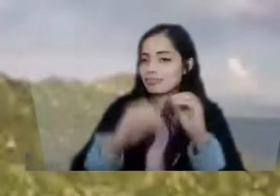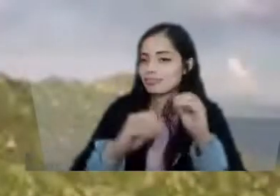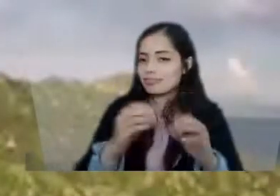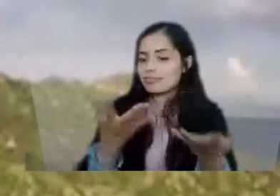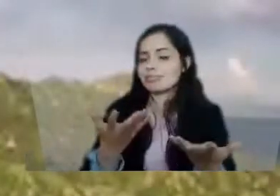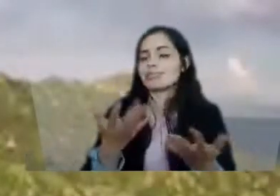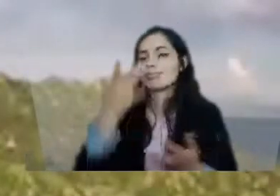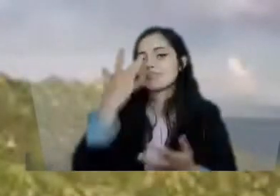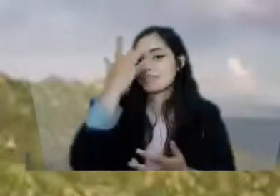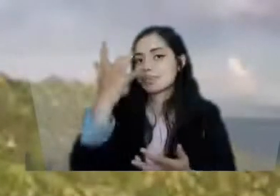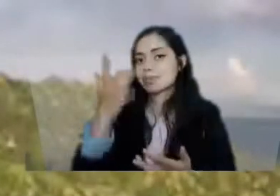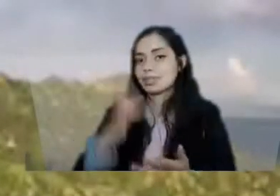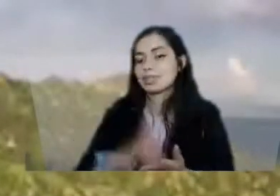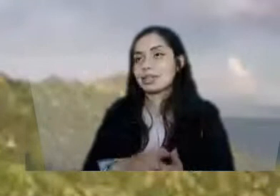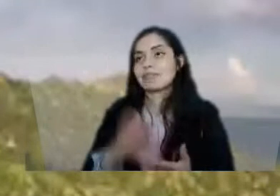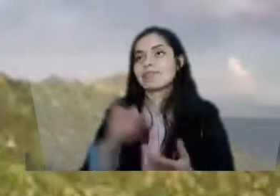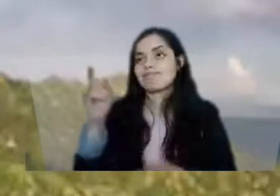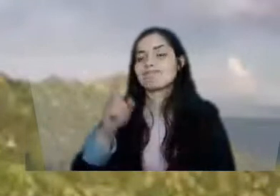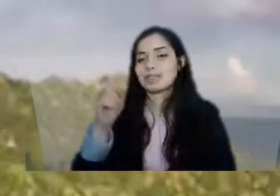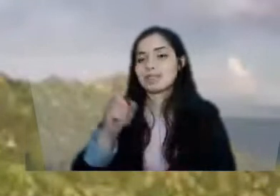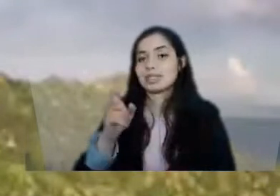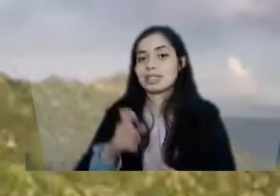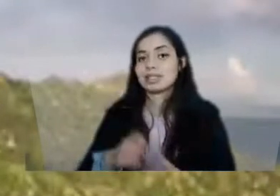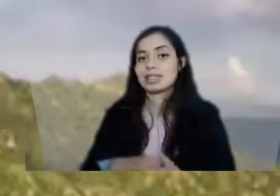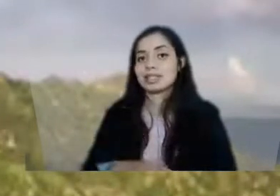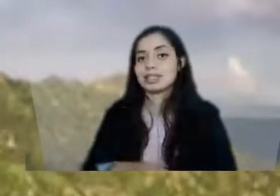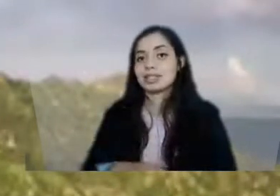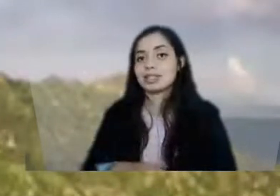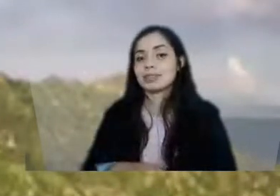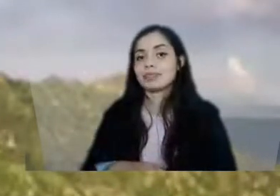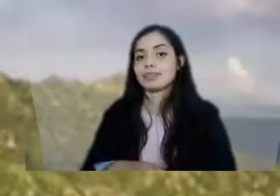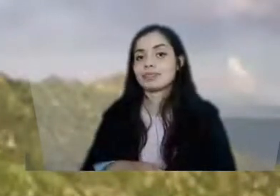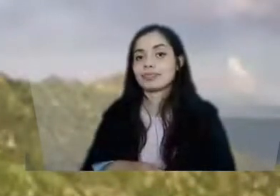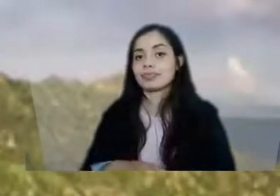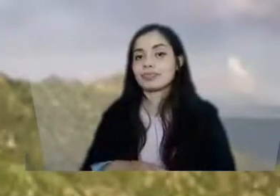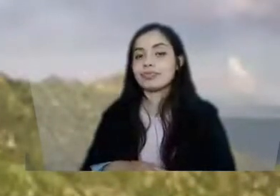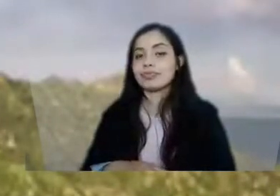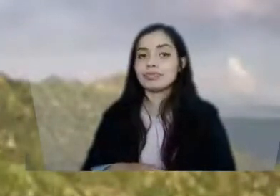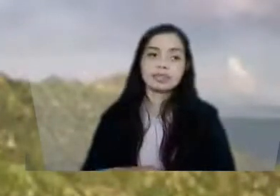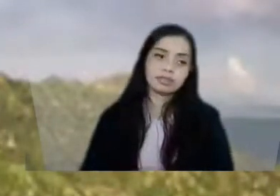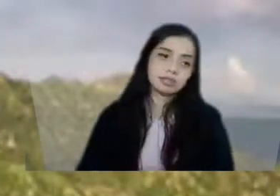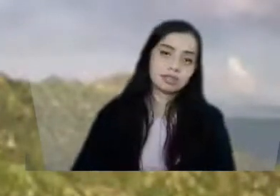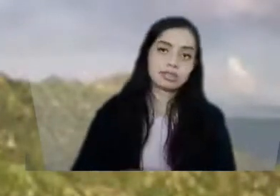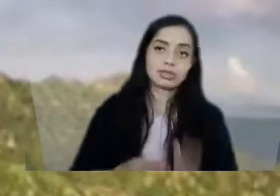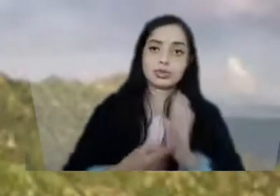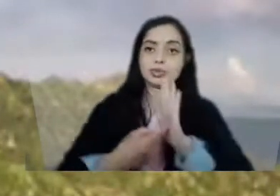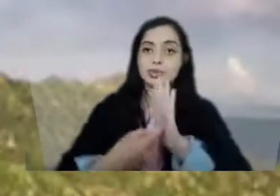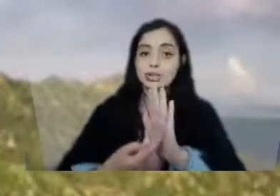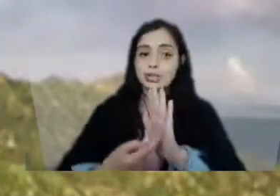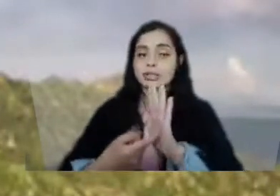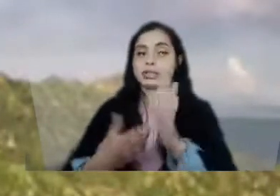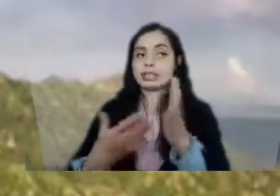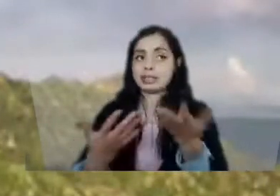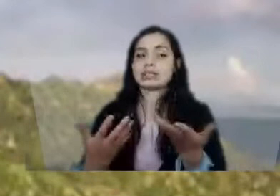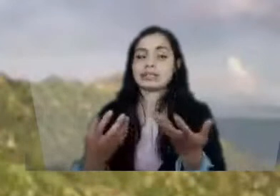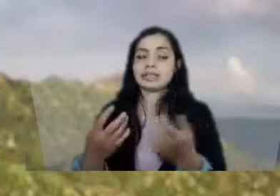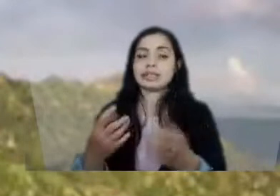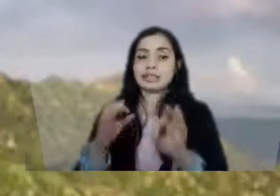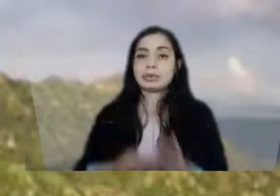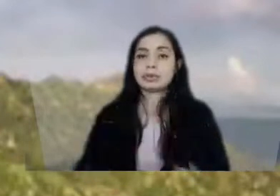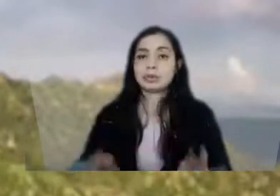que pues esta pregunta muestra un excelente entendimiento de lo que estamos haciendo y quisiéramos desde luego hacerlas mucho más